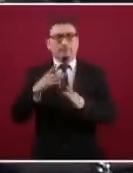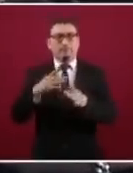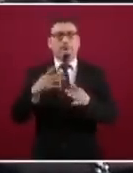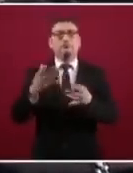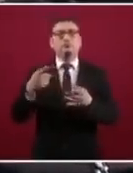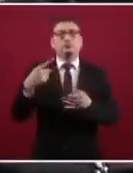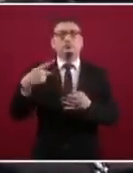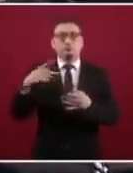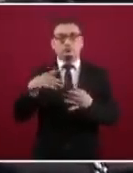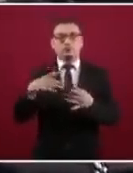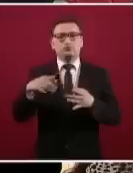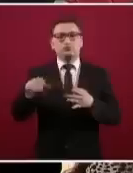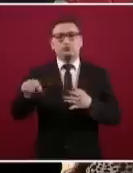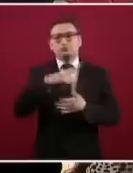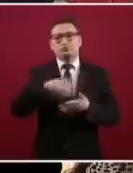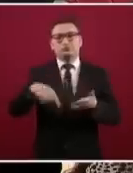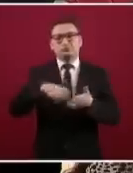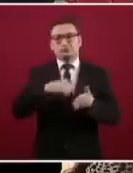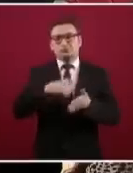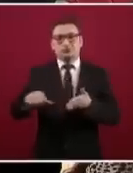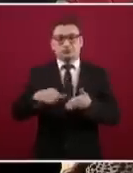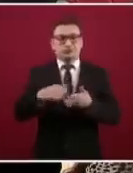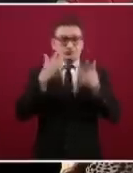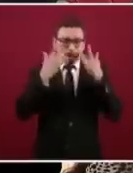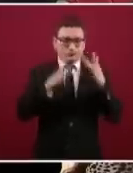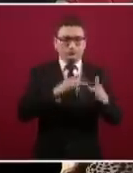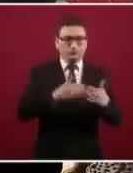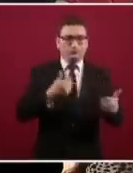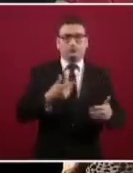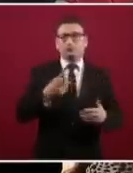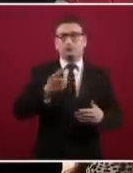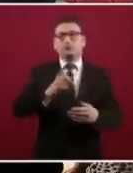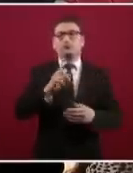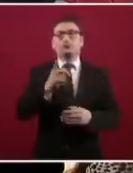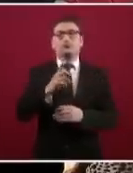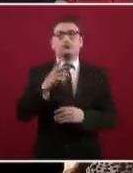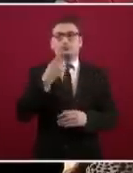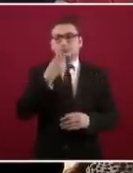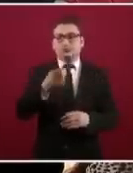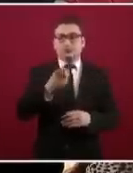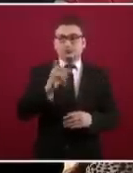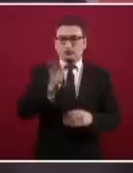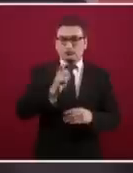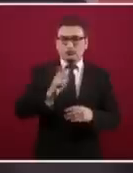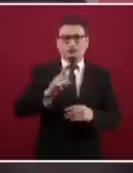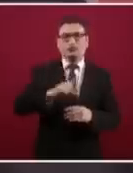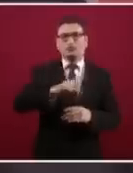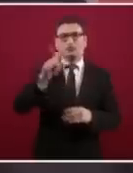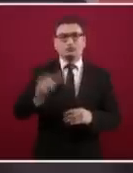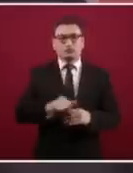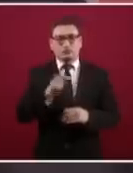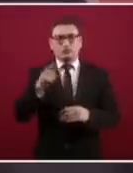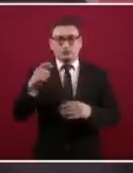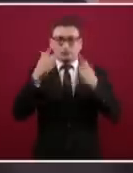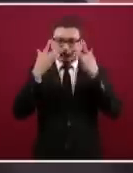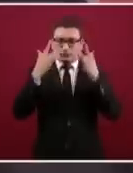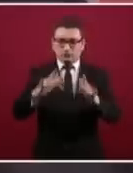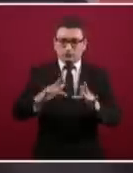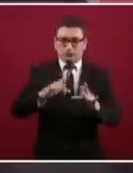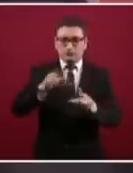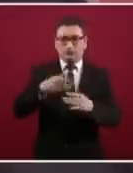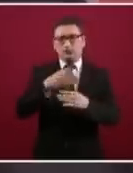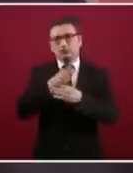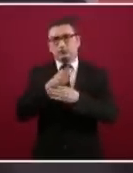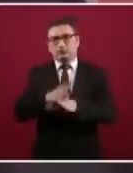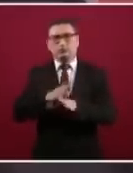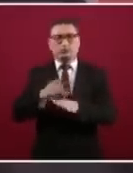presentara su renuncia a la Corte. Sale Santiago Nieto y dice: no, no es cierto, se las congelamos después de que renunció a la